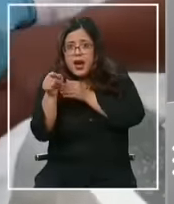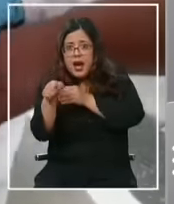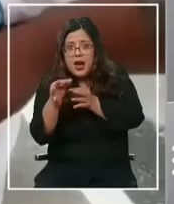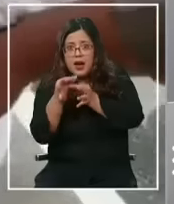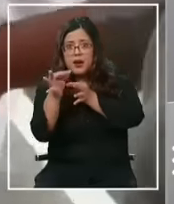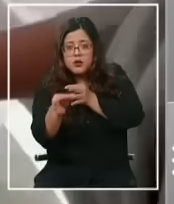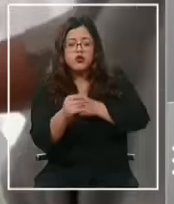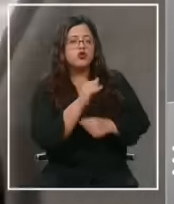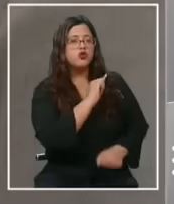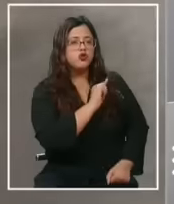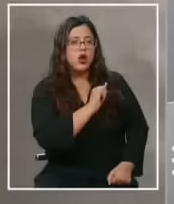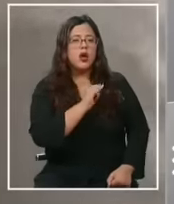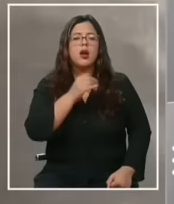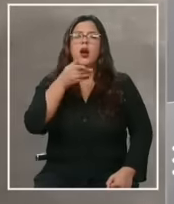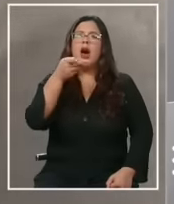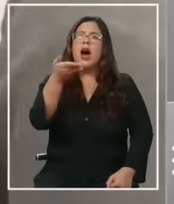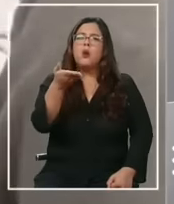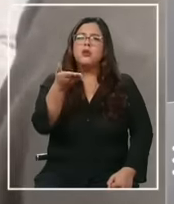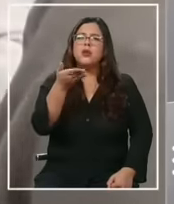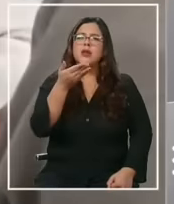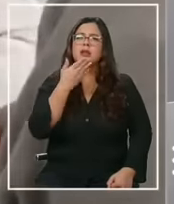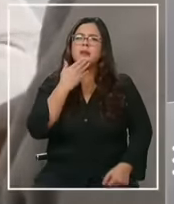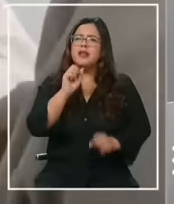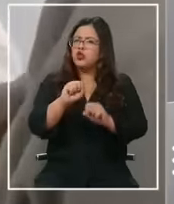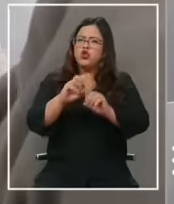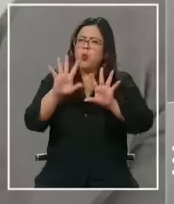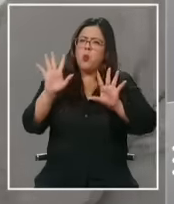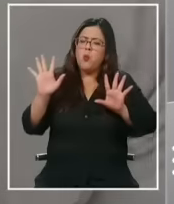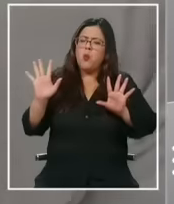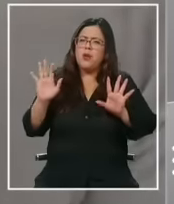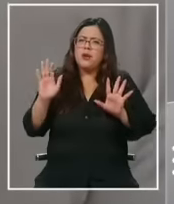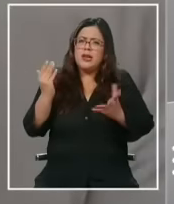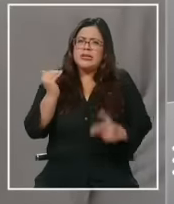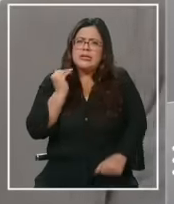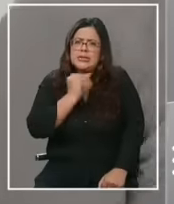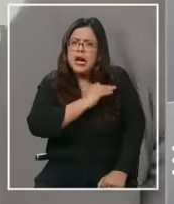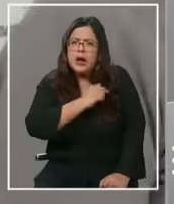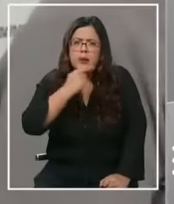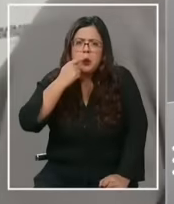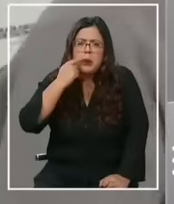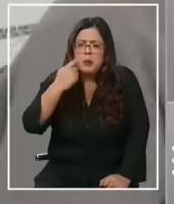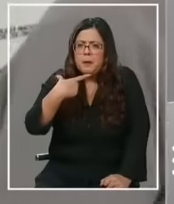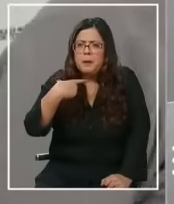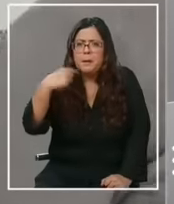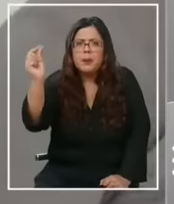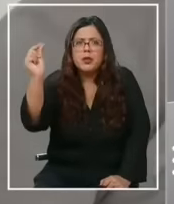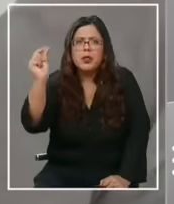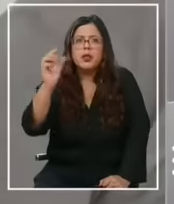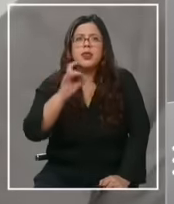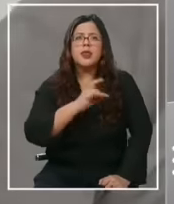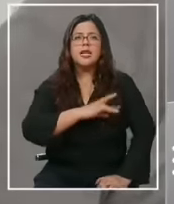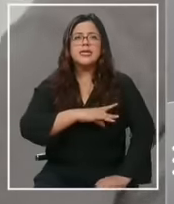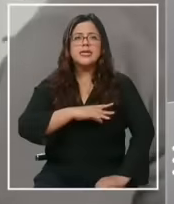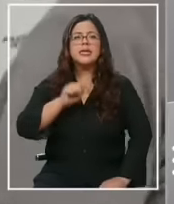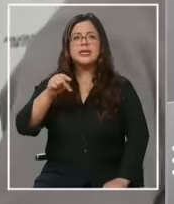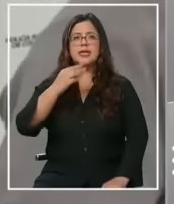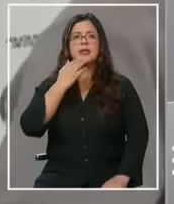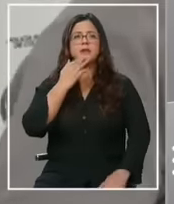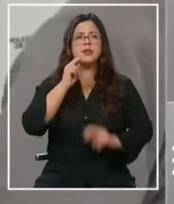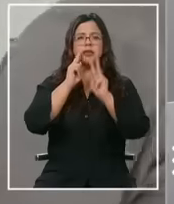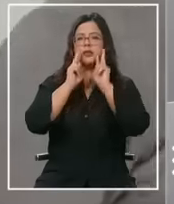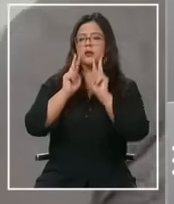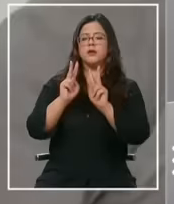Así es. ¿Y a usted le sorprende, fiscal, la rapidez con que salió este hombre de nuestro país y que da la